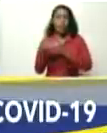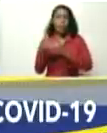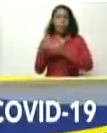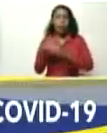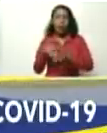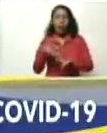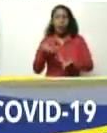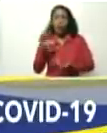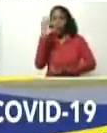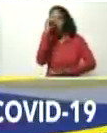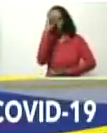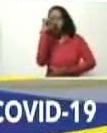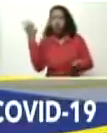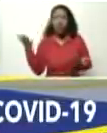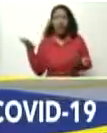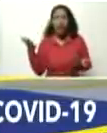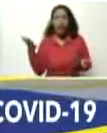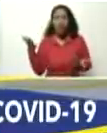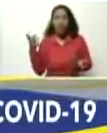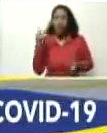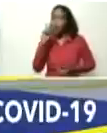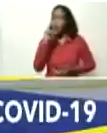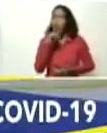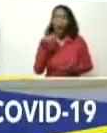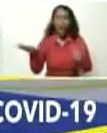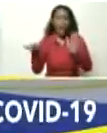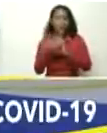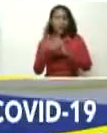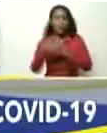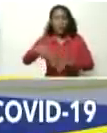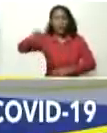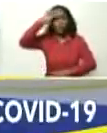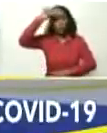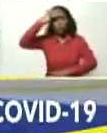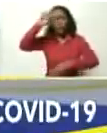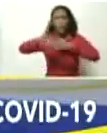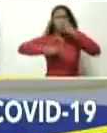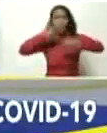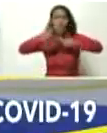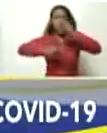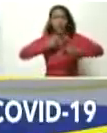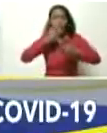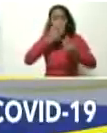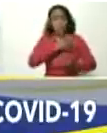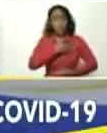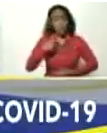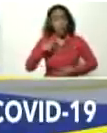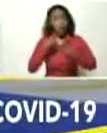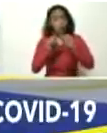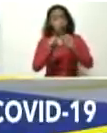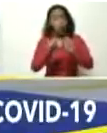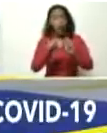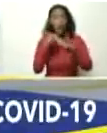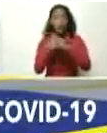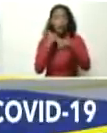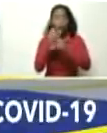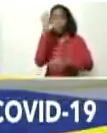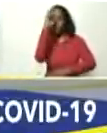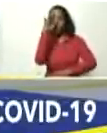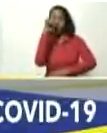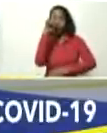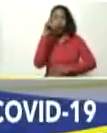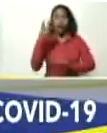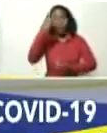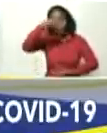ridículo. No tienen límite para la estupidez política. Si quieren seguir en el ridículo estupidez, son